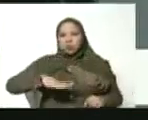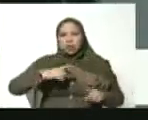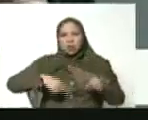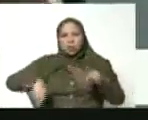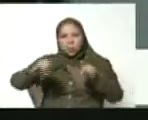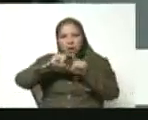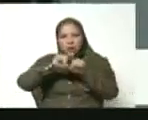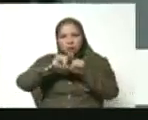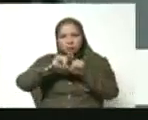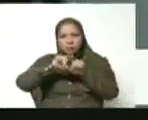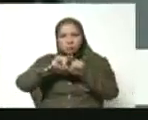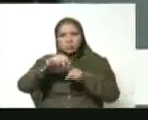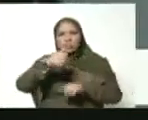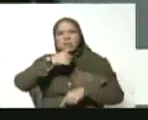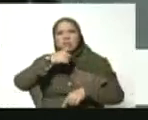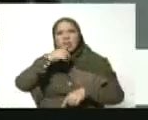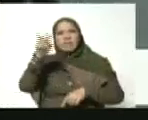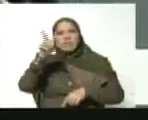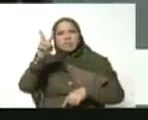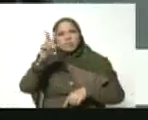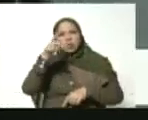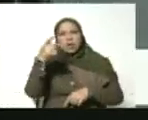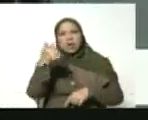¿Quiénes somos los venezolanos y los colombianos?